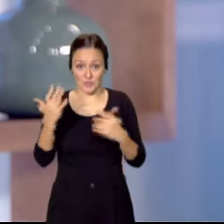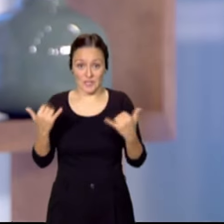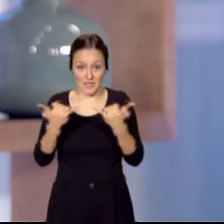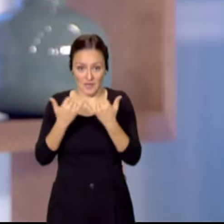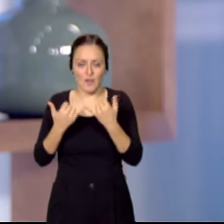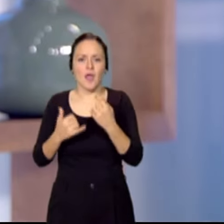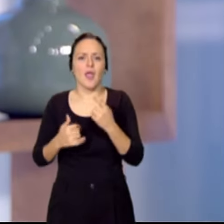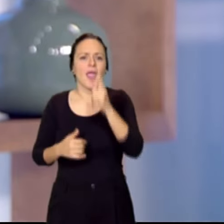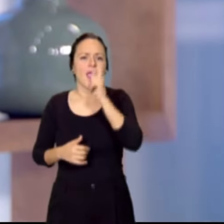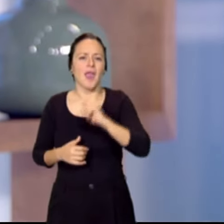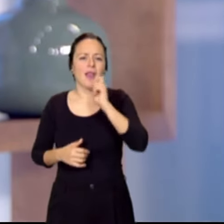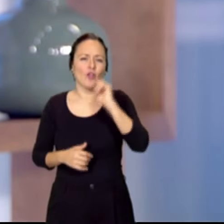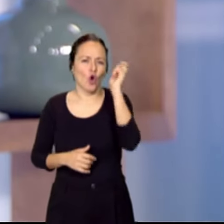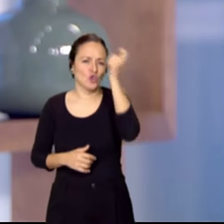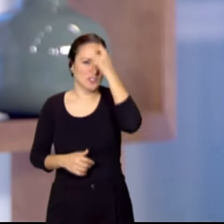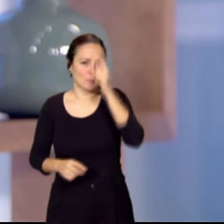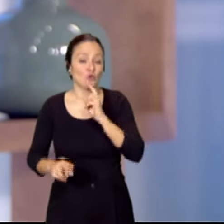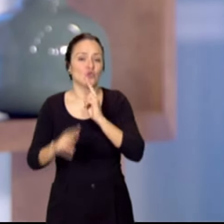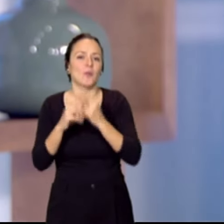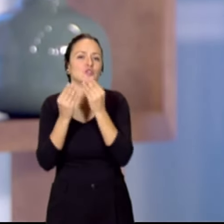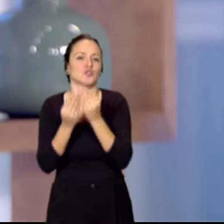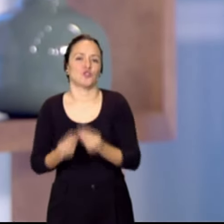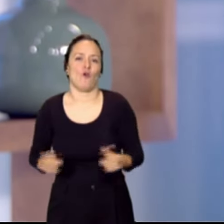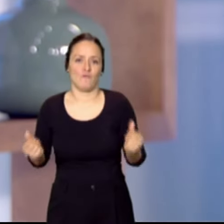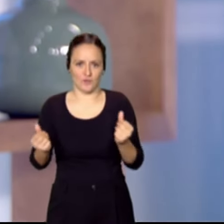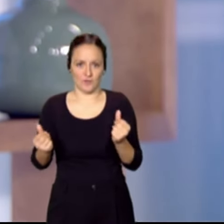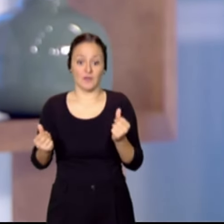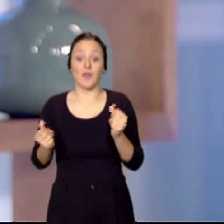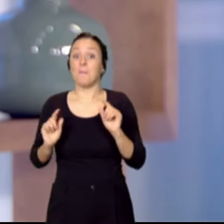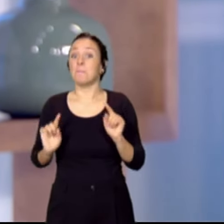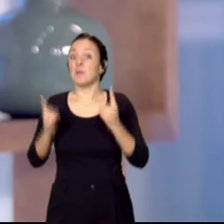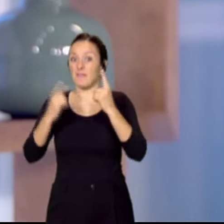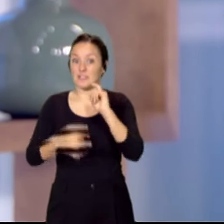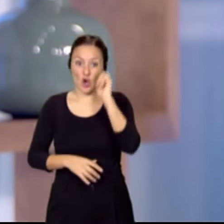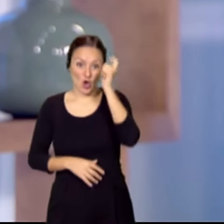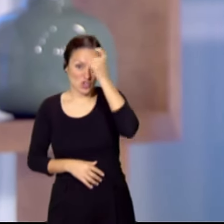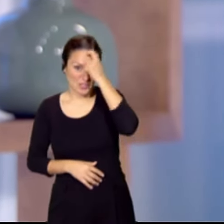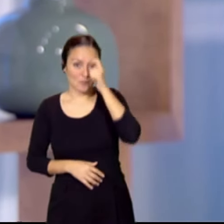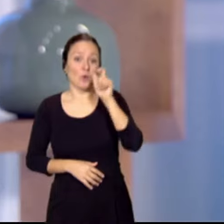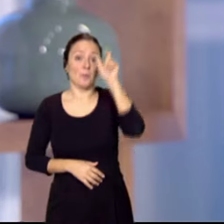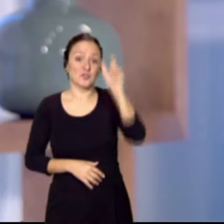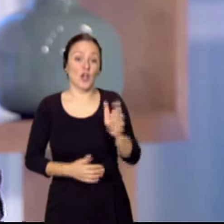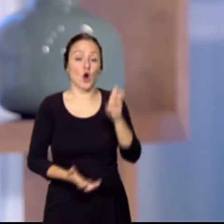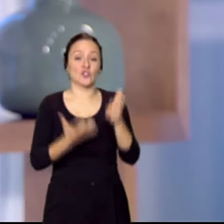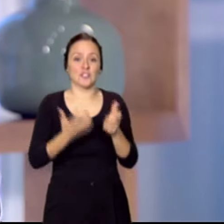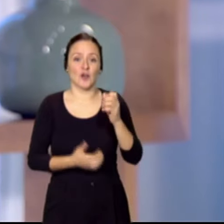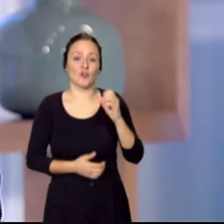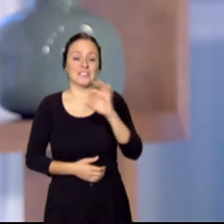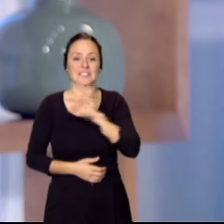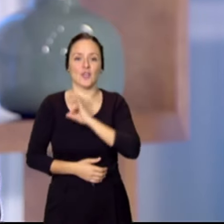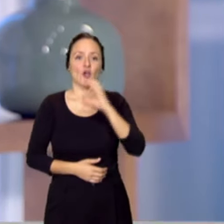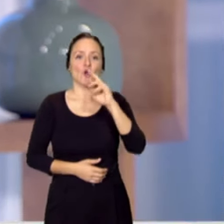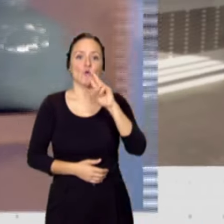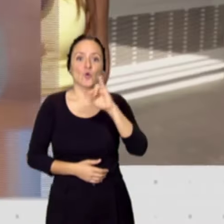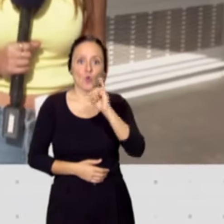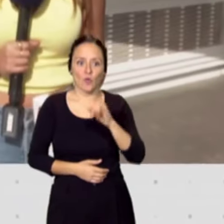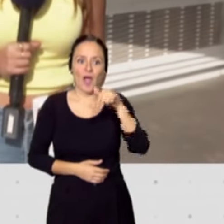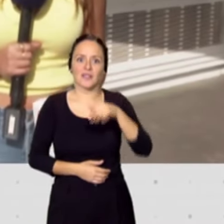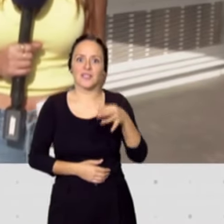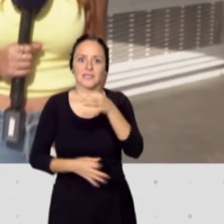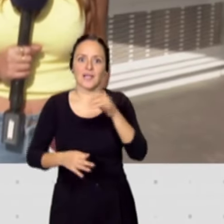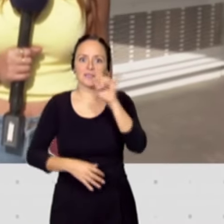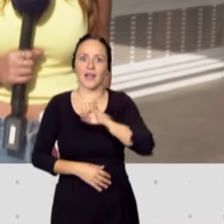helado son los llamados helad soft y por primera vez es este innovador concepto del cocinero Jordi Cruz llega a las Islas Gema Padilla